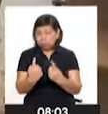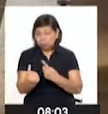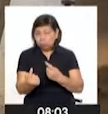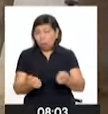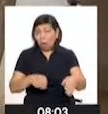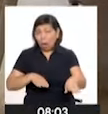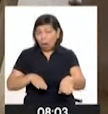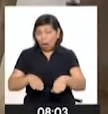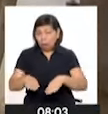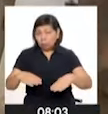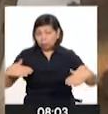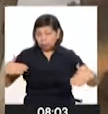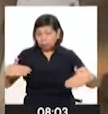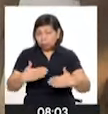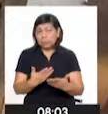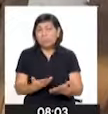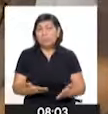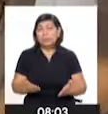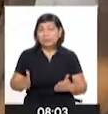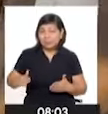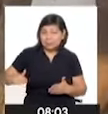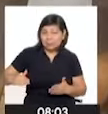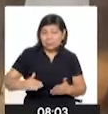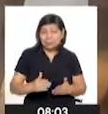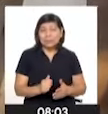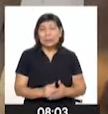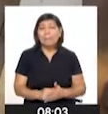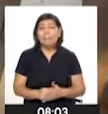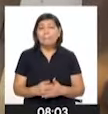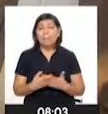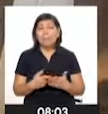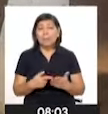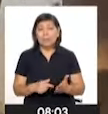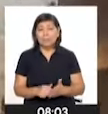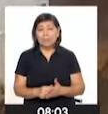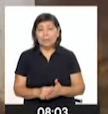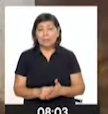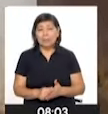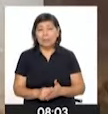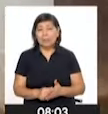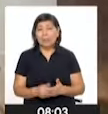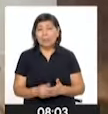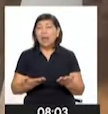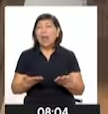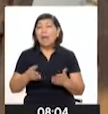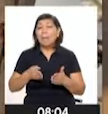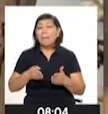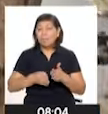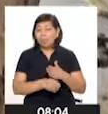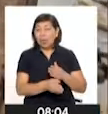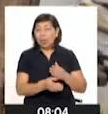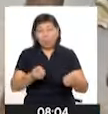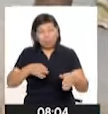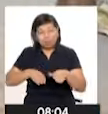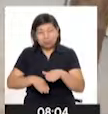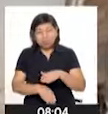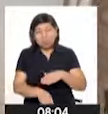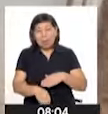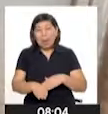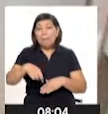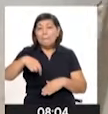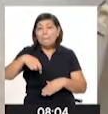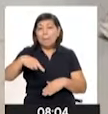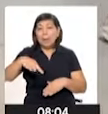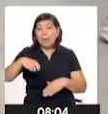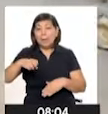El Salvador desembocan en este punto porque se dirigen hacia la vía Panamericana Sur. Efectivos